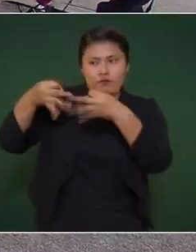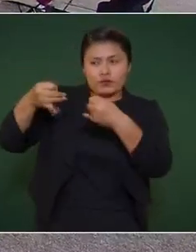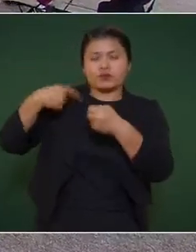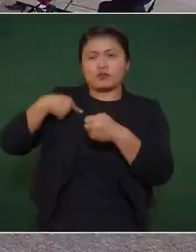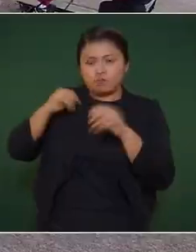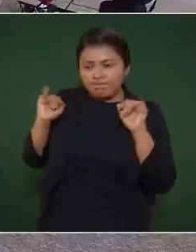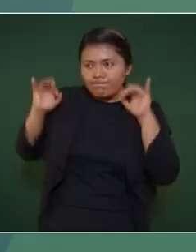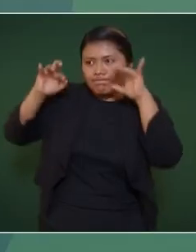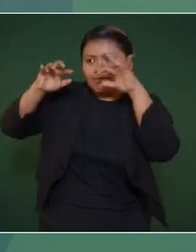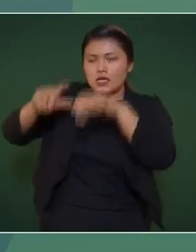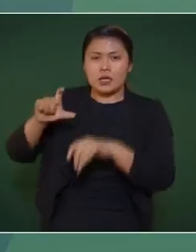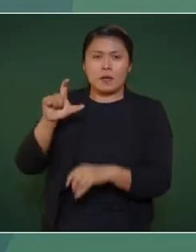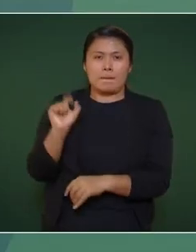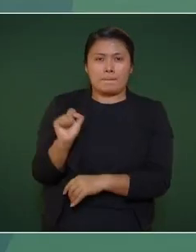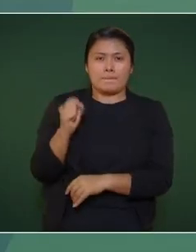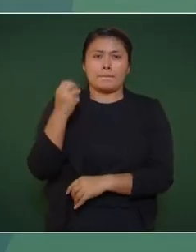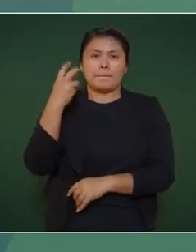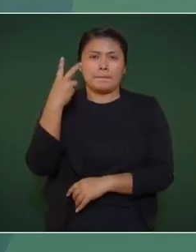23